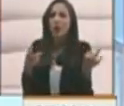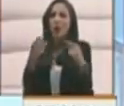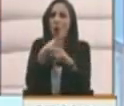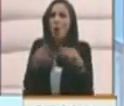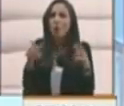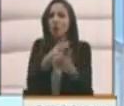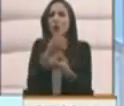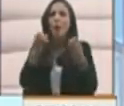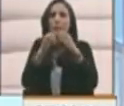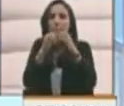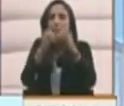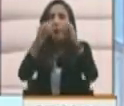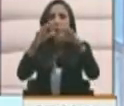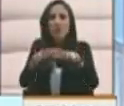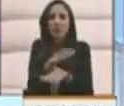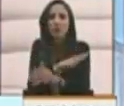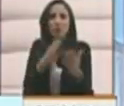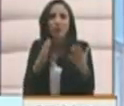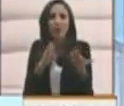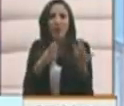nieta.